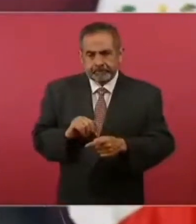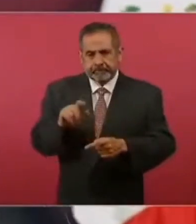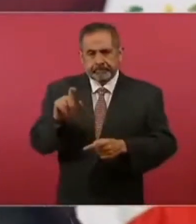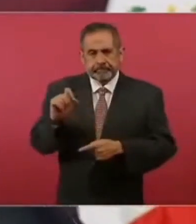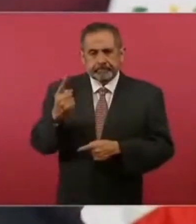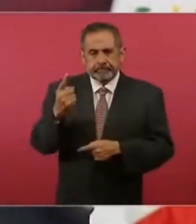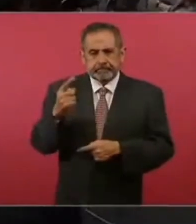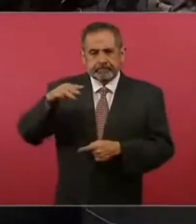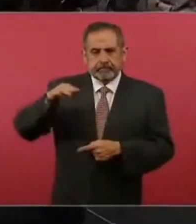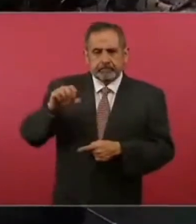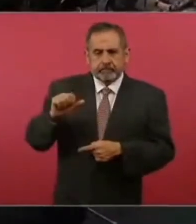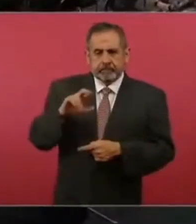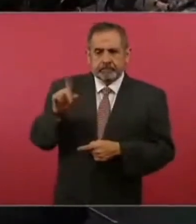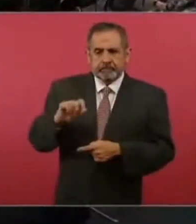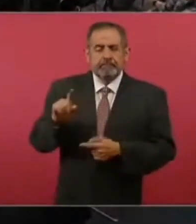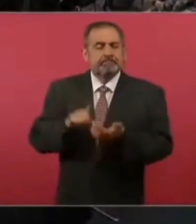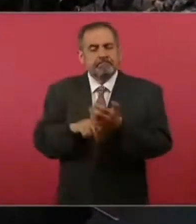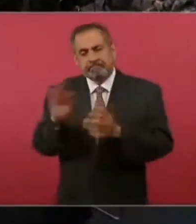21 de marzo.